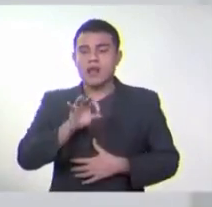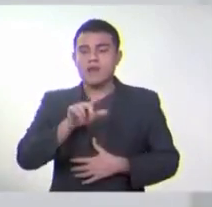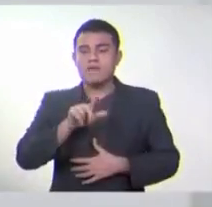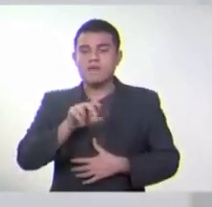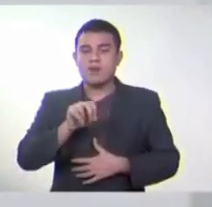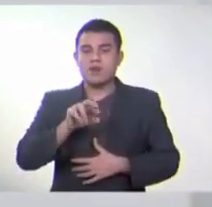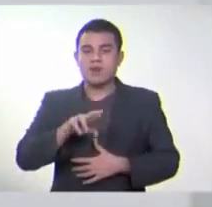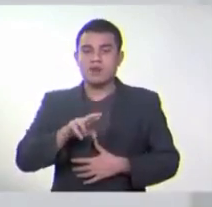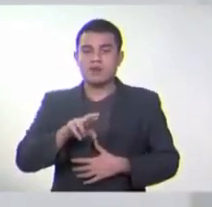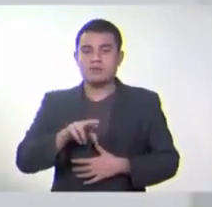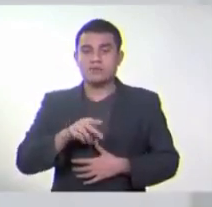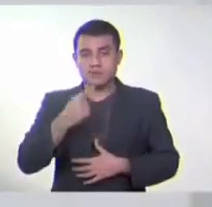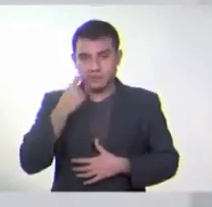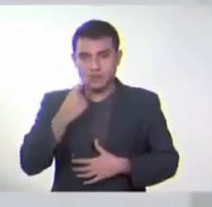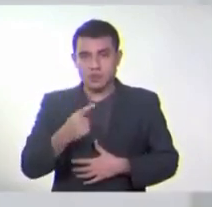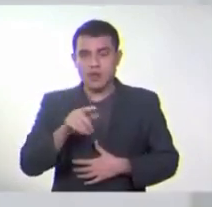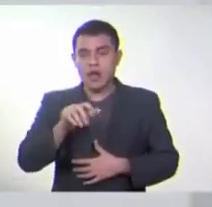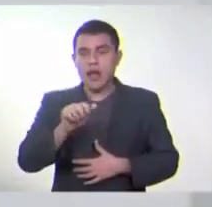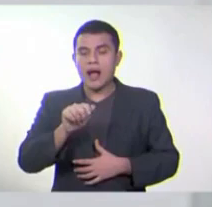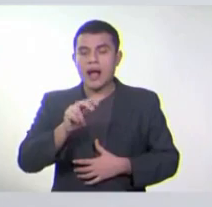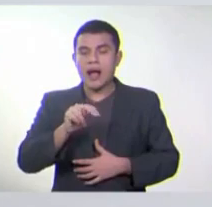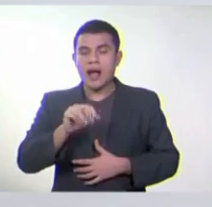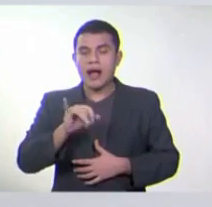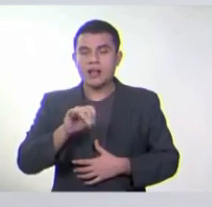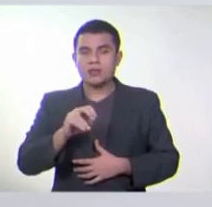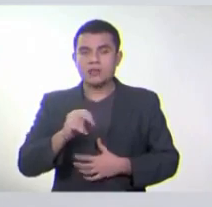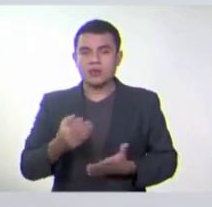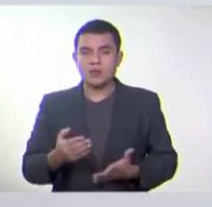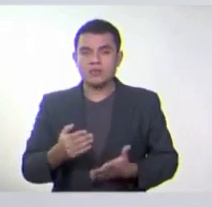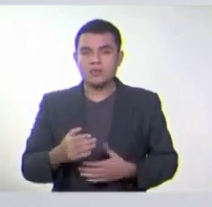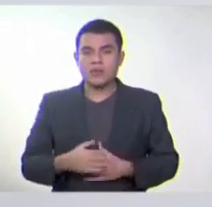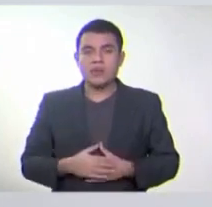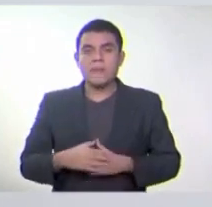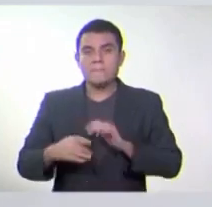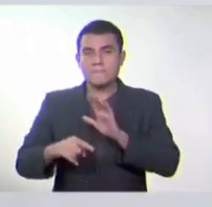vendría a ser un anión menos 1.